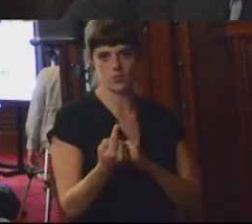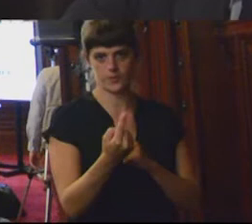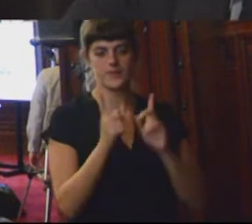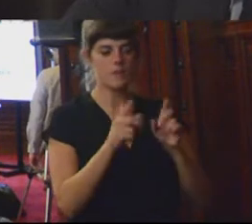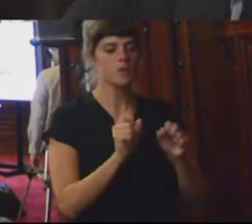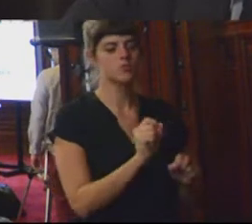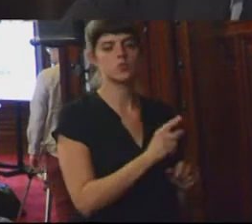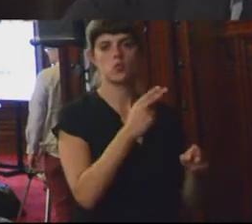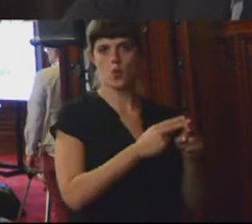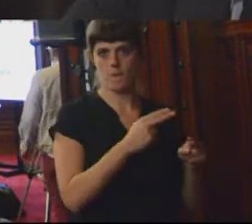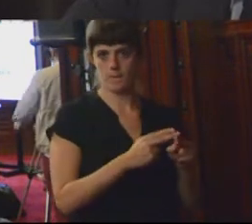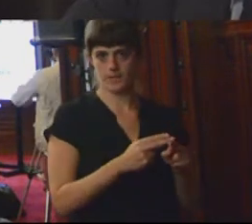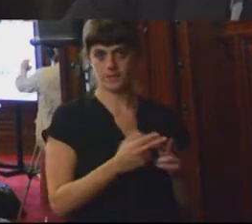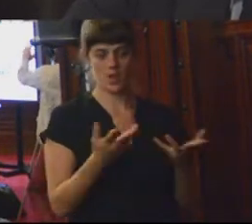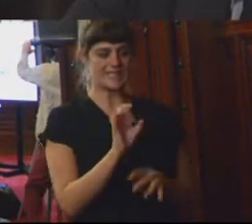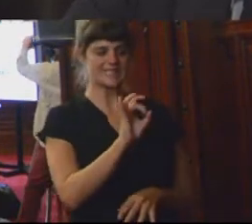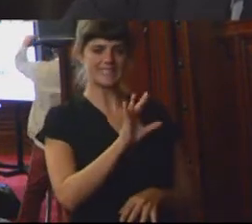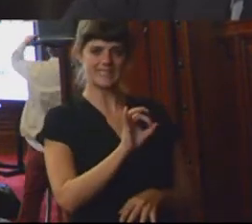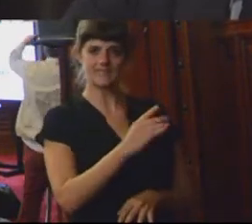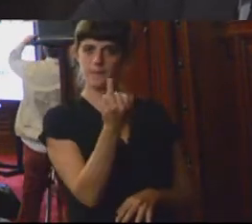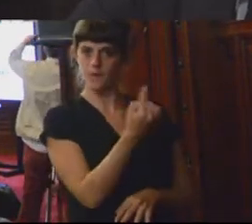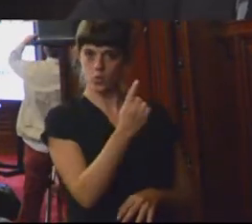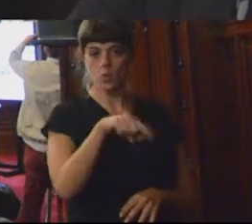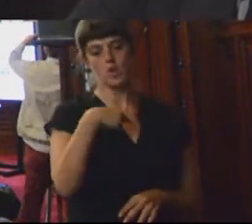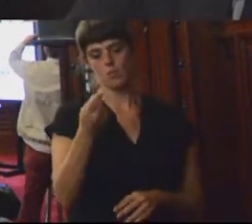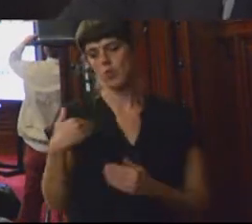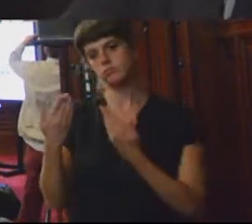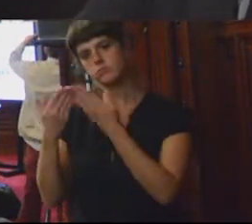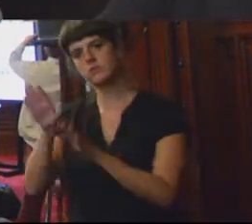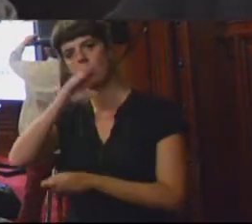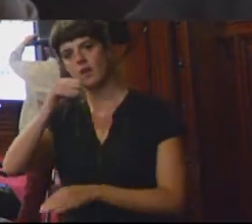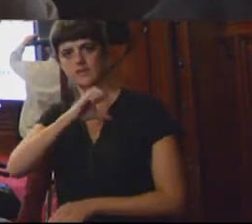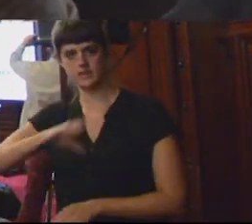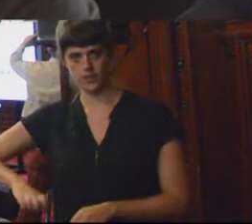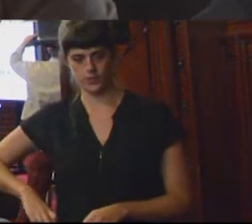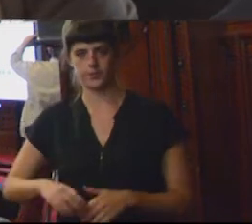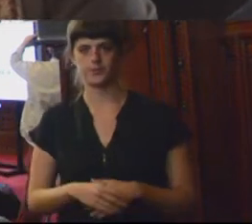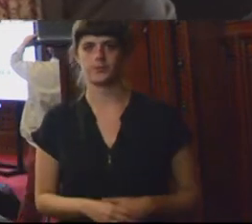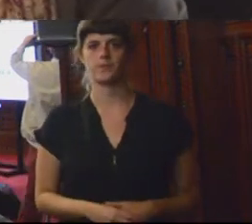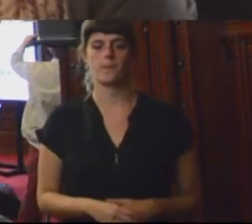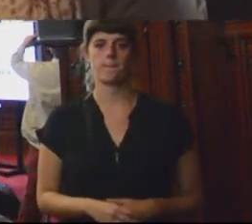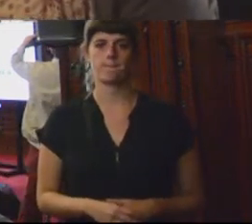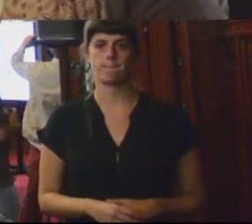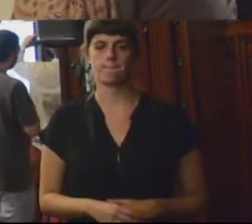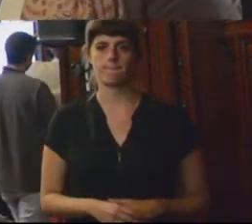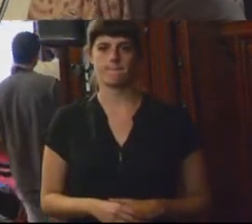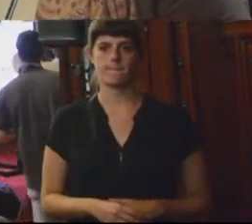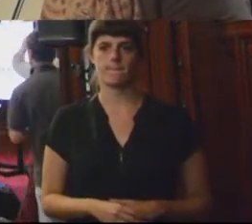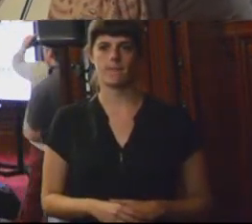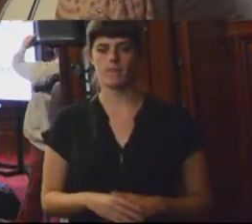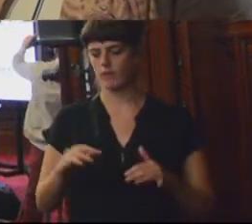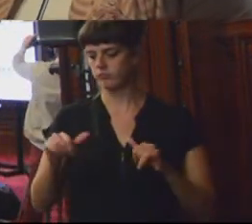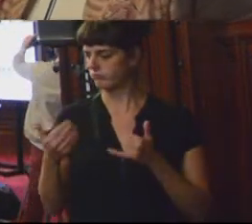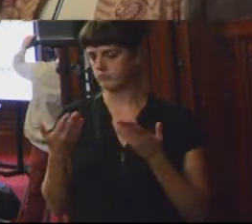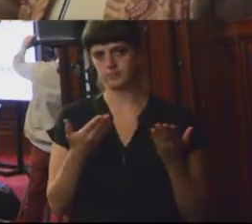15 minutos para luego darle la palabra al Estado. Inmediatamente le damos la